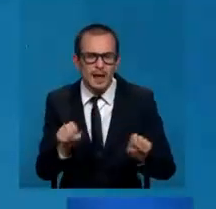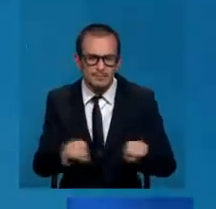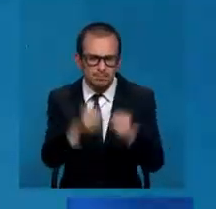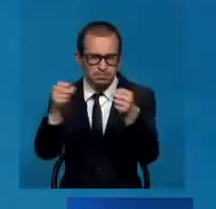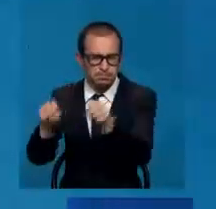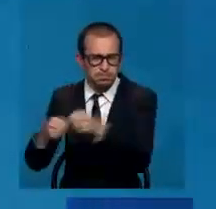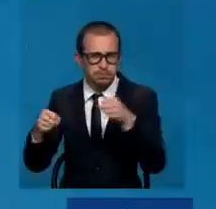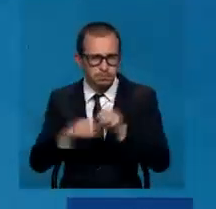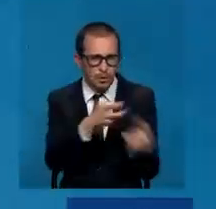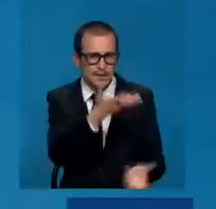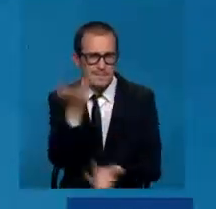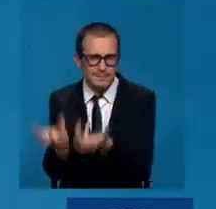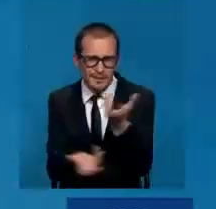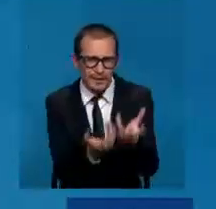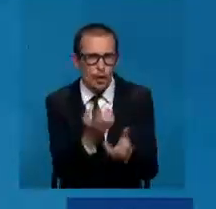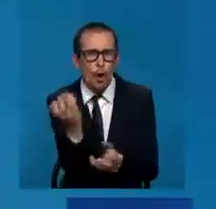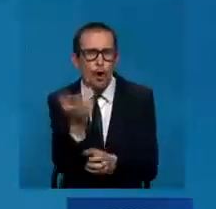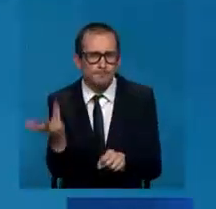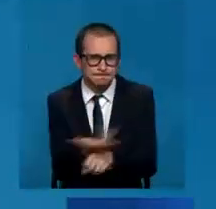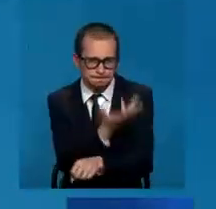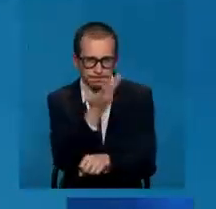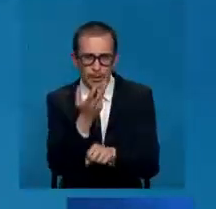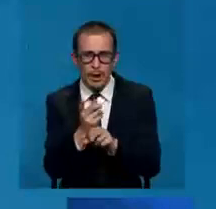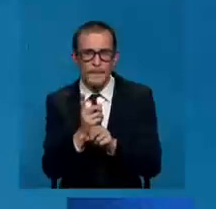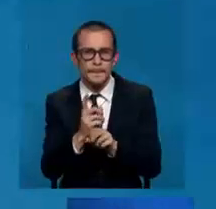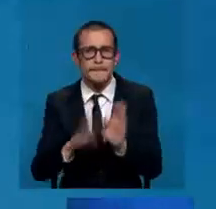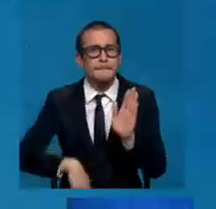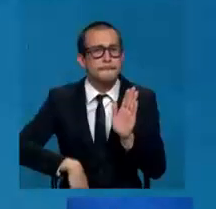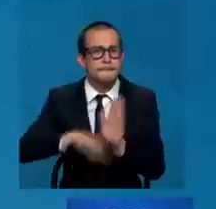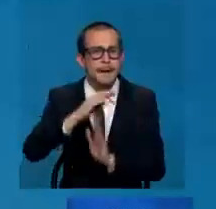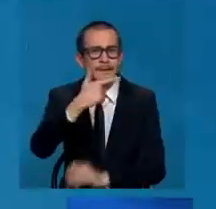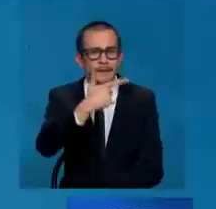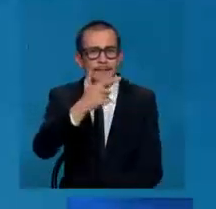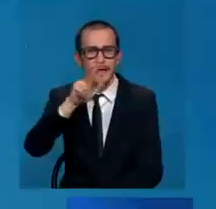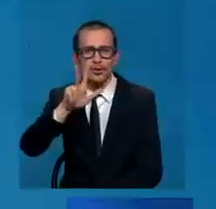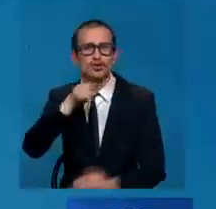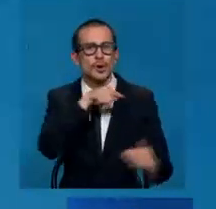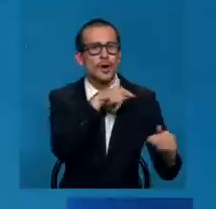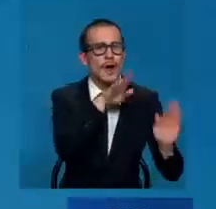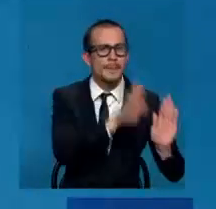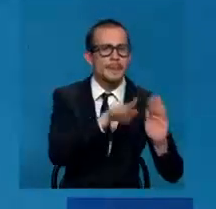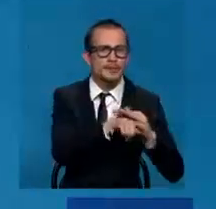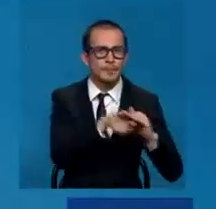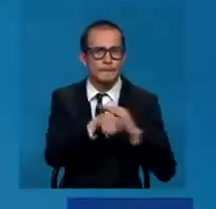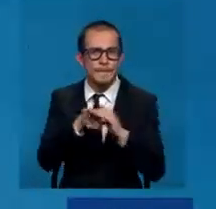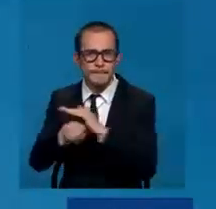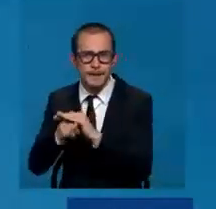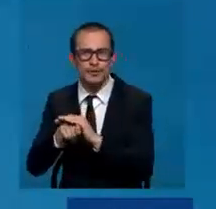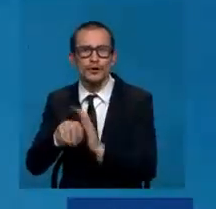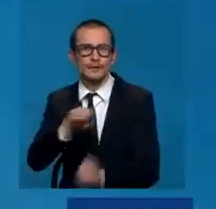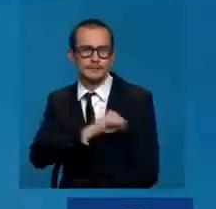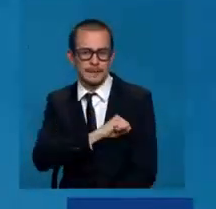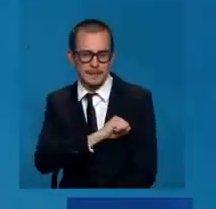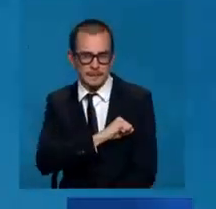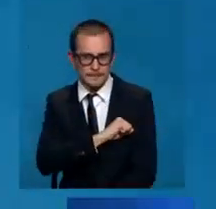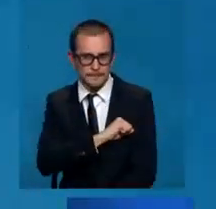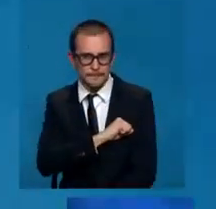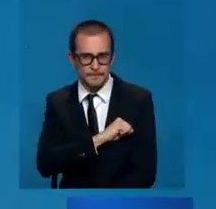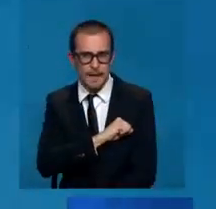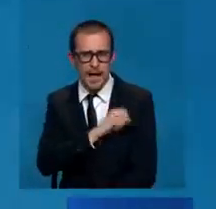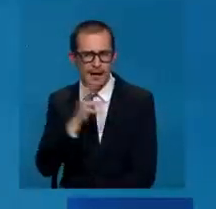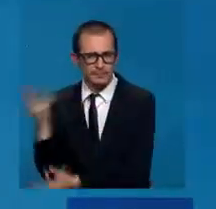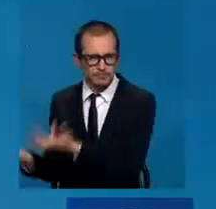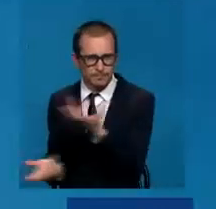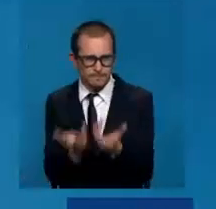destruido, incendiado o dañado más de 78 estaciones del Metro de Santiago, que han